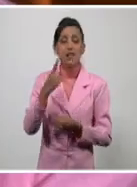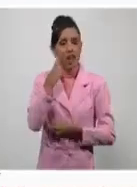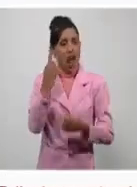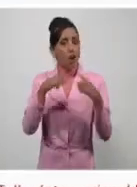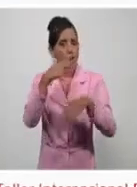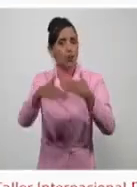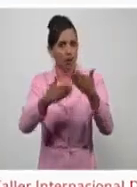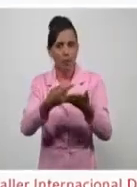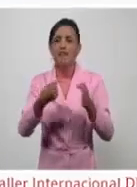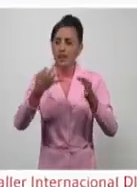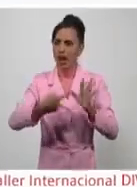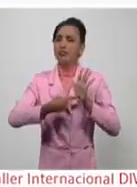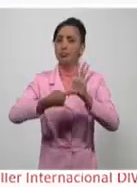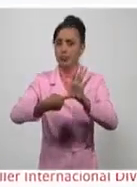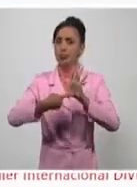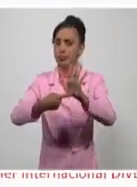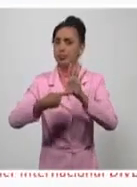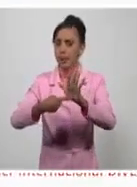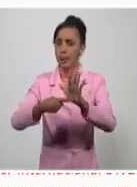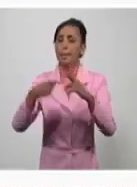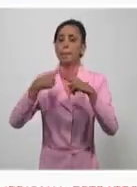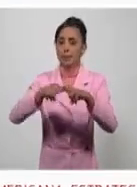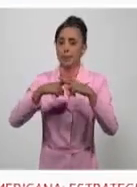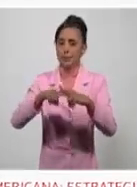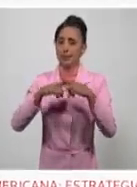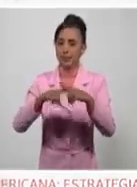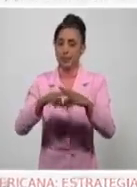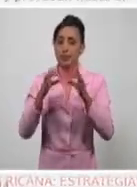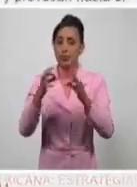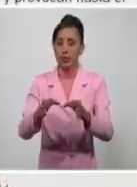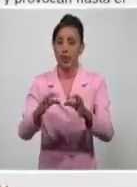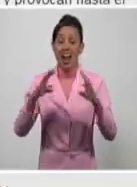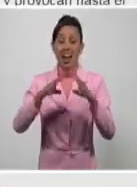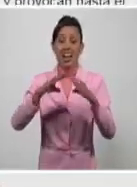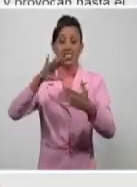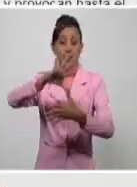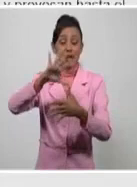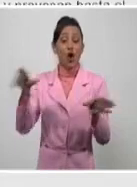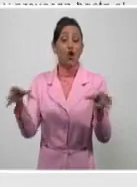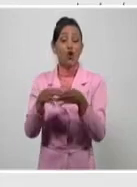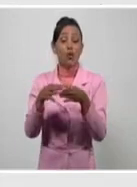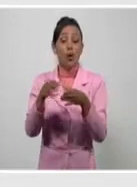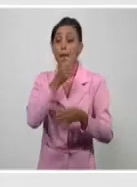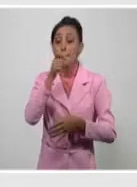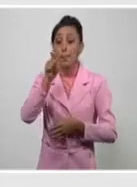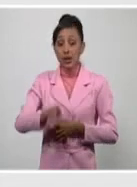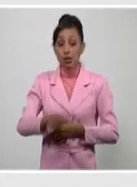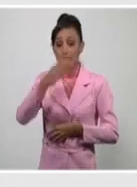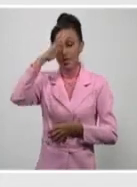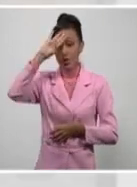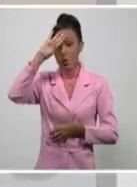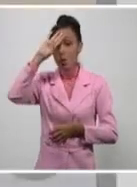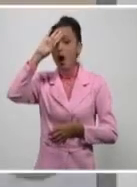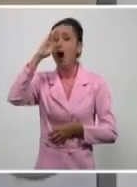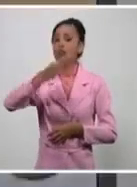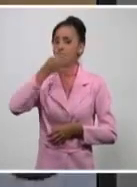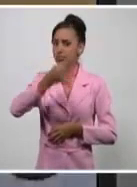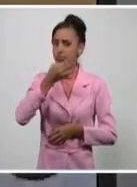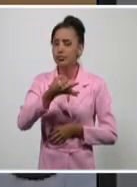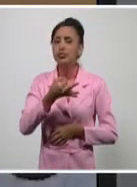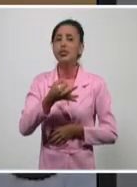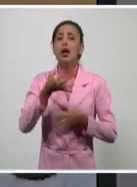avanzar. Casa de las Américas y la Unión de Periodistas de Cuba hicieron sus declaraciones contra toda provocación en mensajes a favor